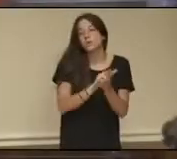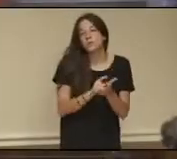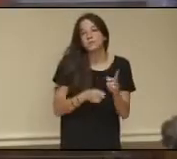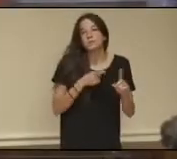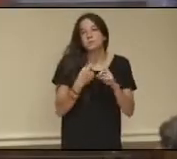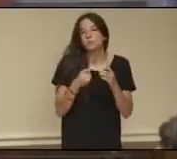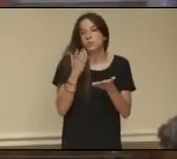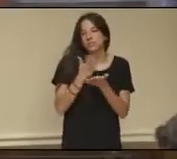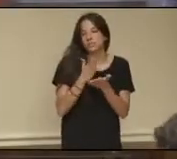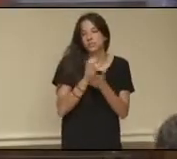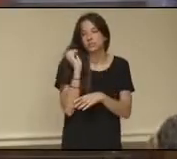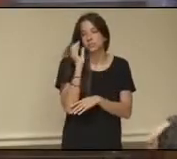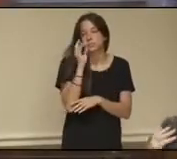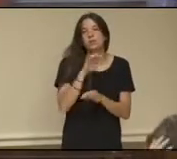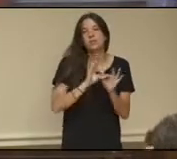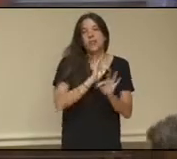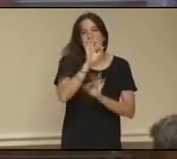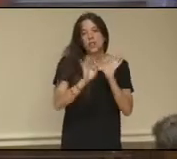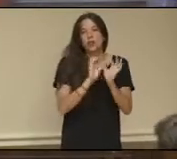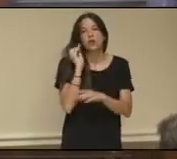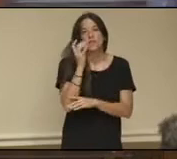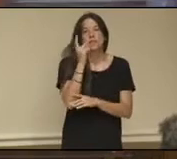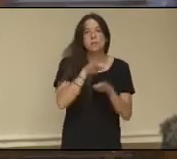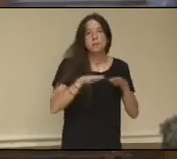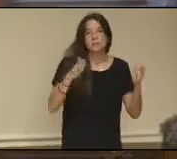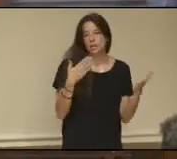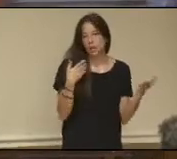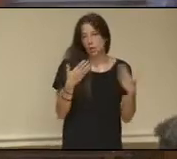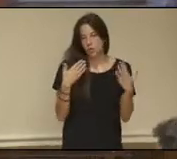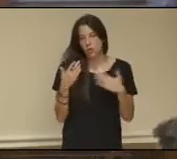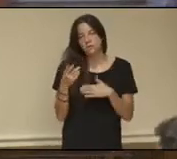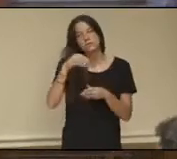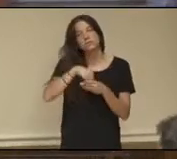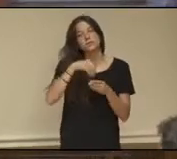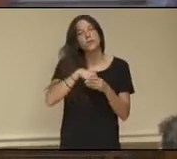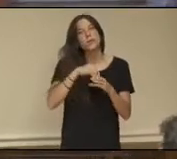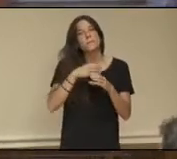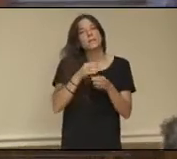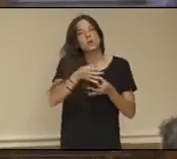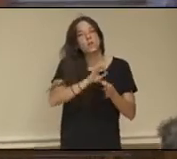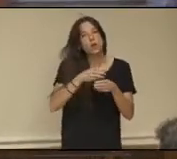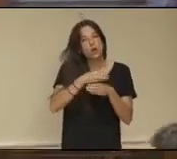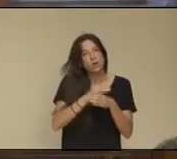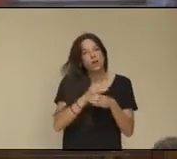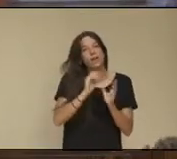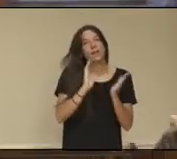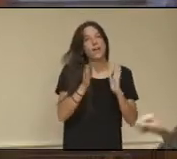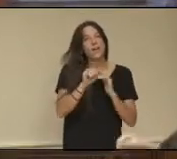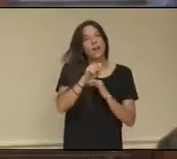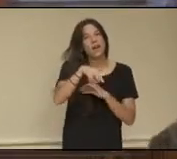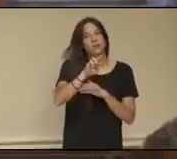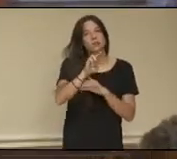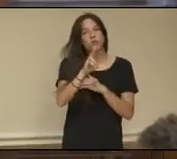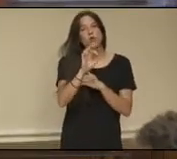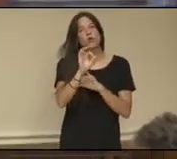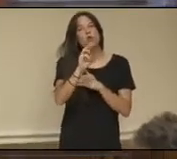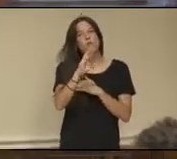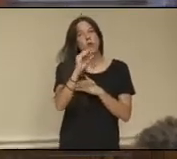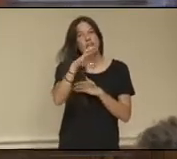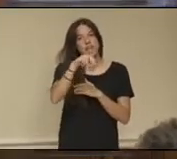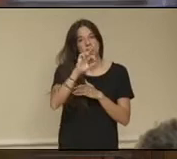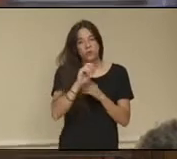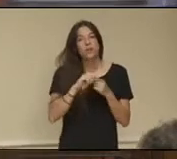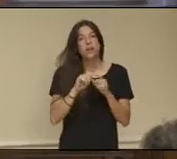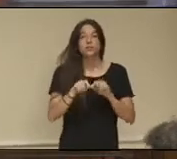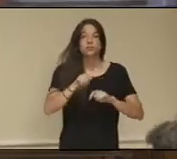sesión del ciclo de conferencias y mesas redondas Microbiología en la era del Antropoceno, que la Sociedad Española de Microbiología